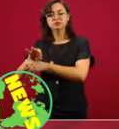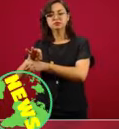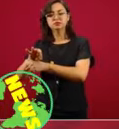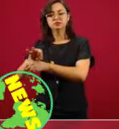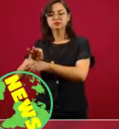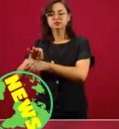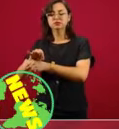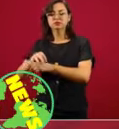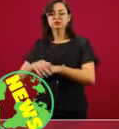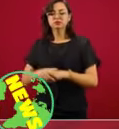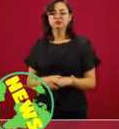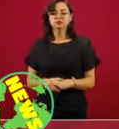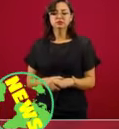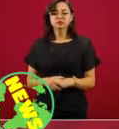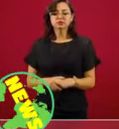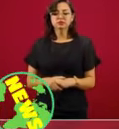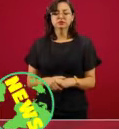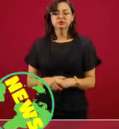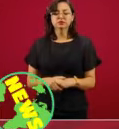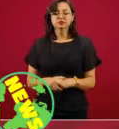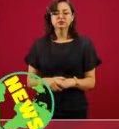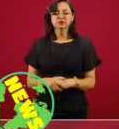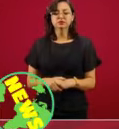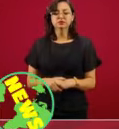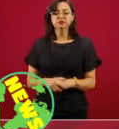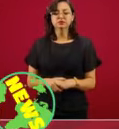no es un gobierno